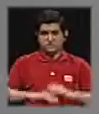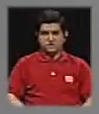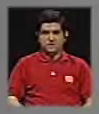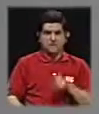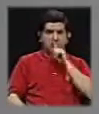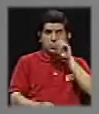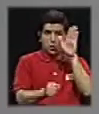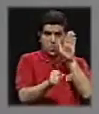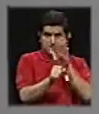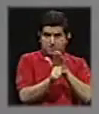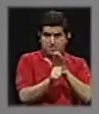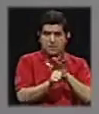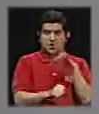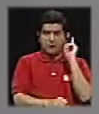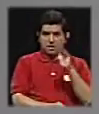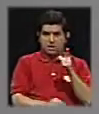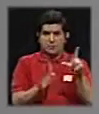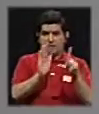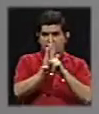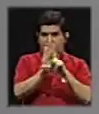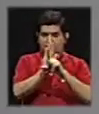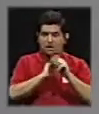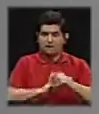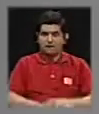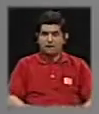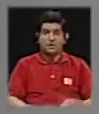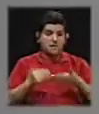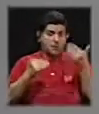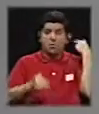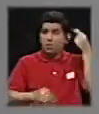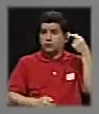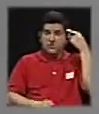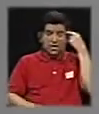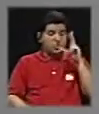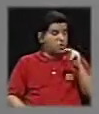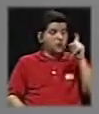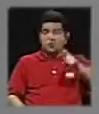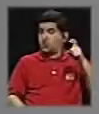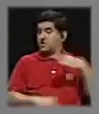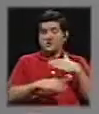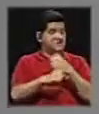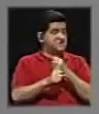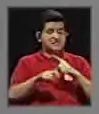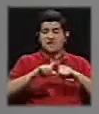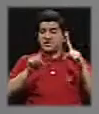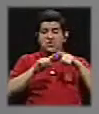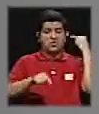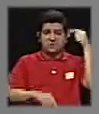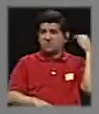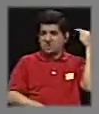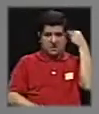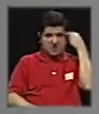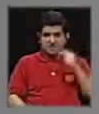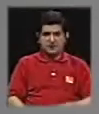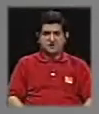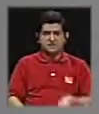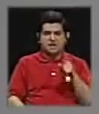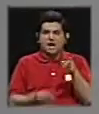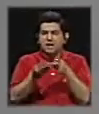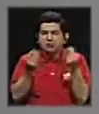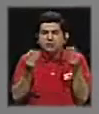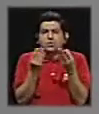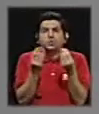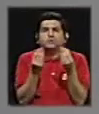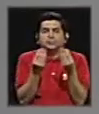hacer cumplir la ley, cosa que el gobierno no necesariamente hace, o los diferentes gobiernos, generará